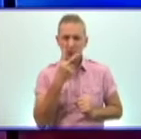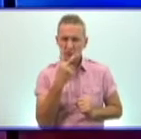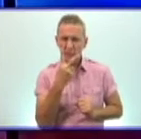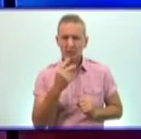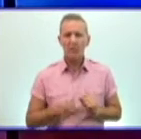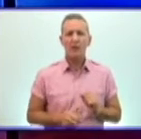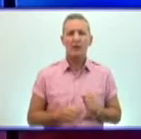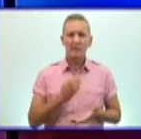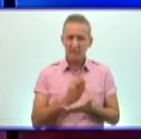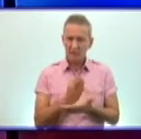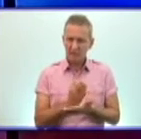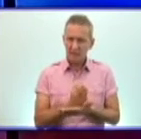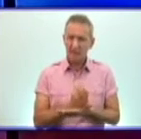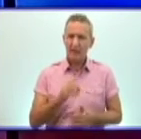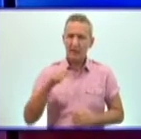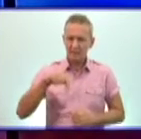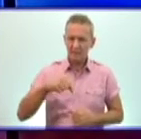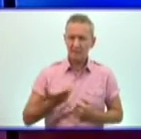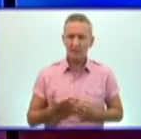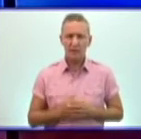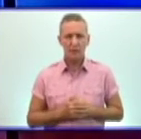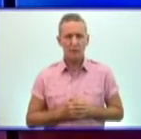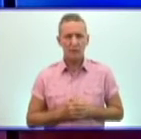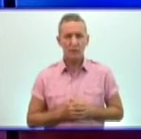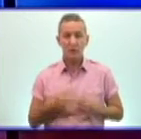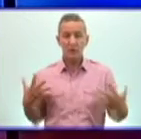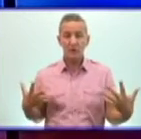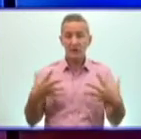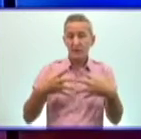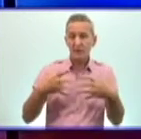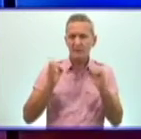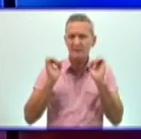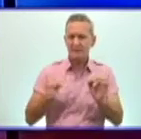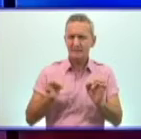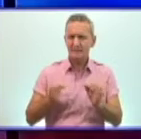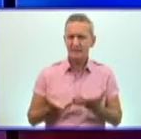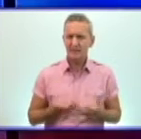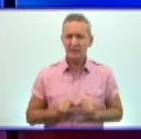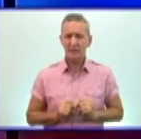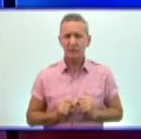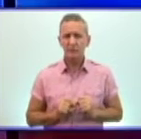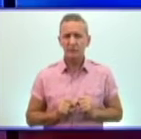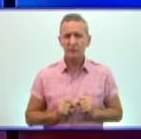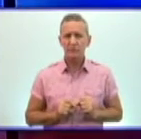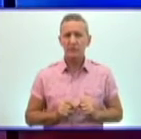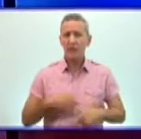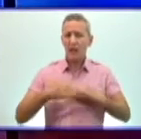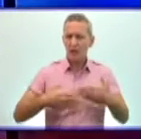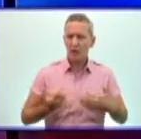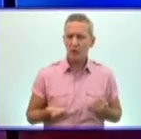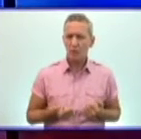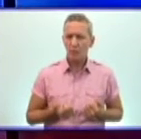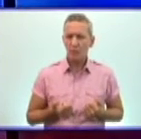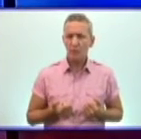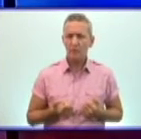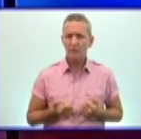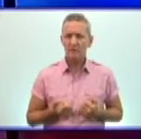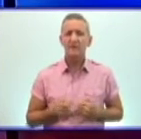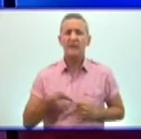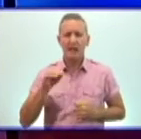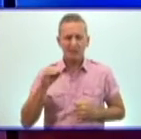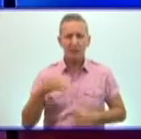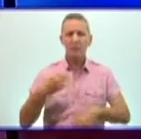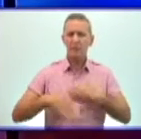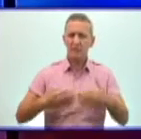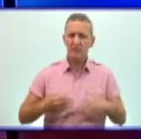en la emisión televisiva del día de hoy, vinculándolo siempre a los hechos. Por eso hablamos de la hechología desde